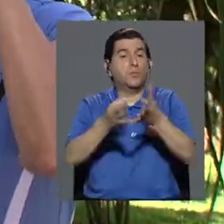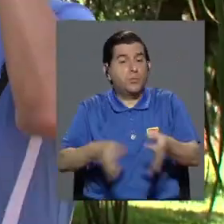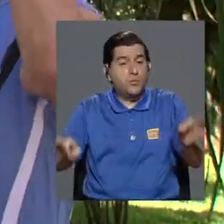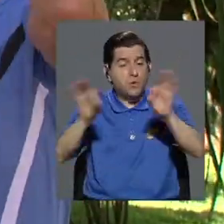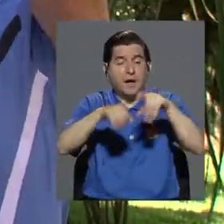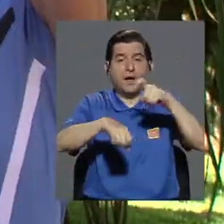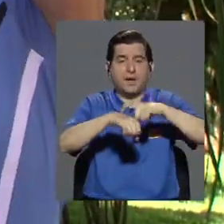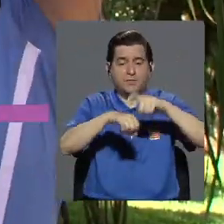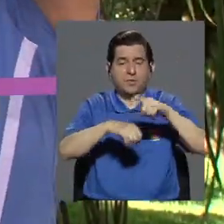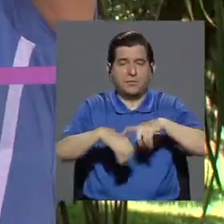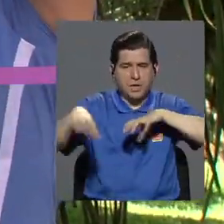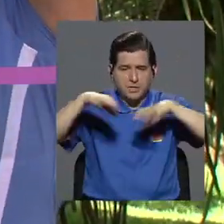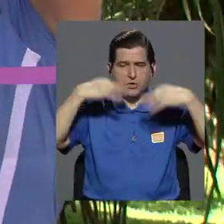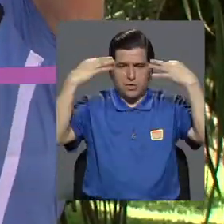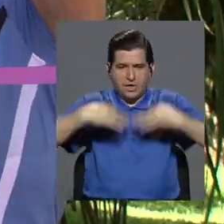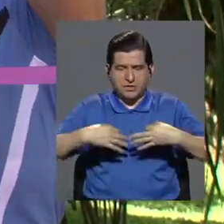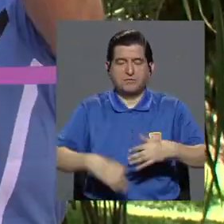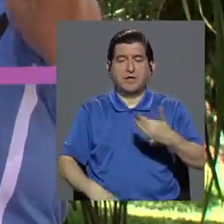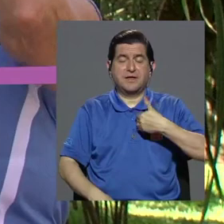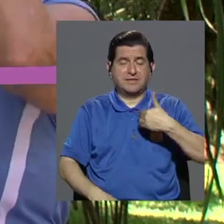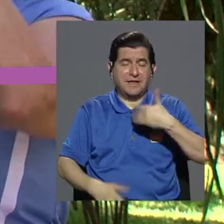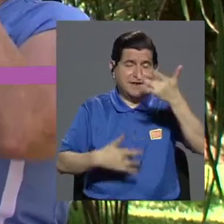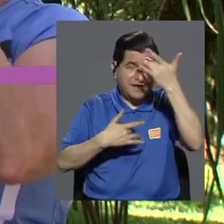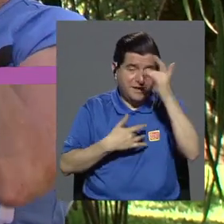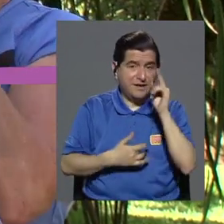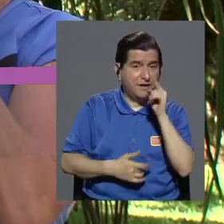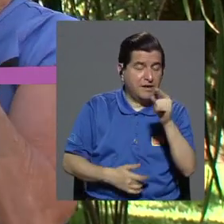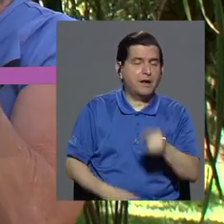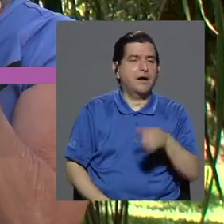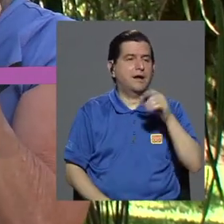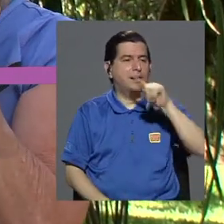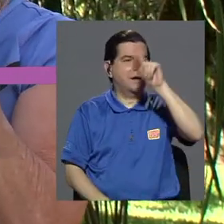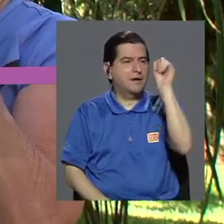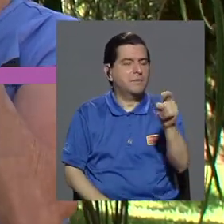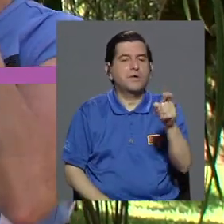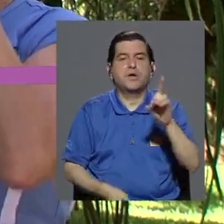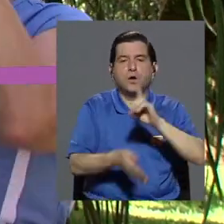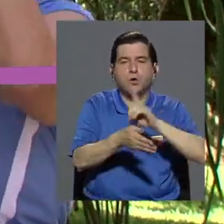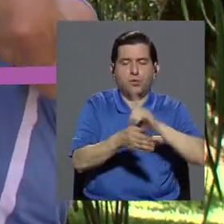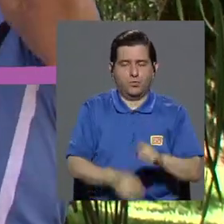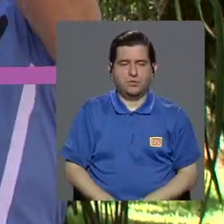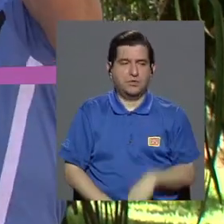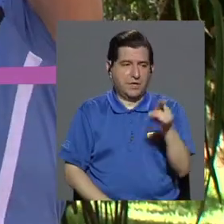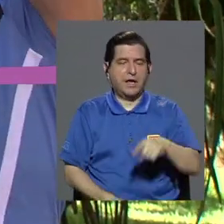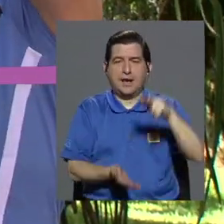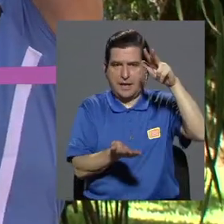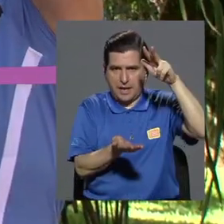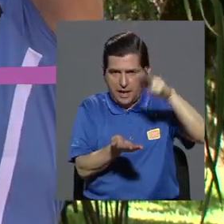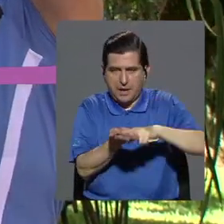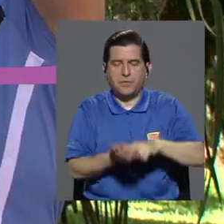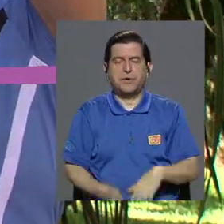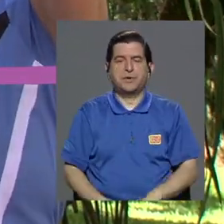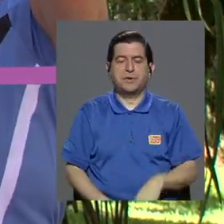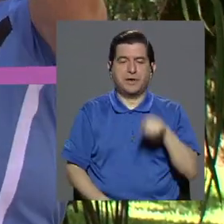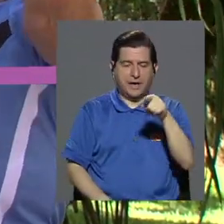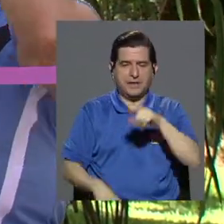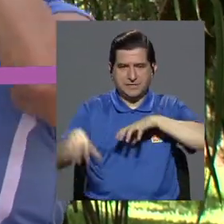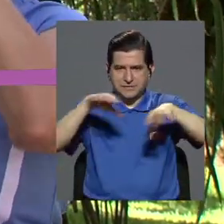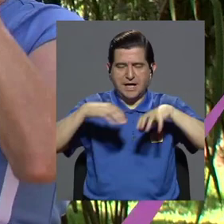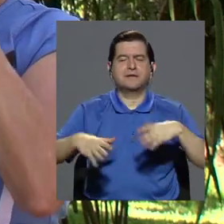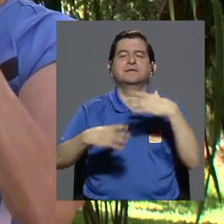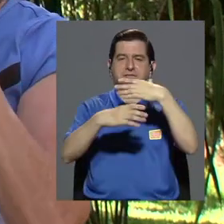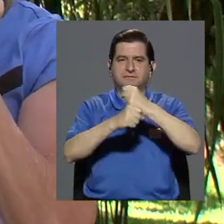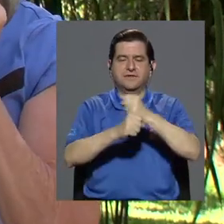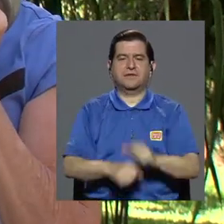Es importante a la hora de realizar ejercicio, si tenemos algún tipo de patología, consultar con nuestro médico para que él nos dé el aval al realizar ese tipo